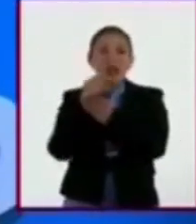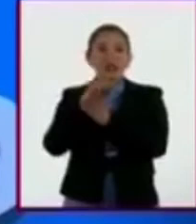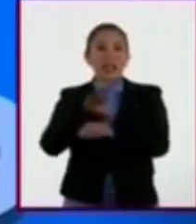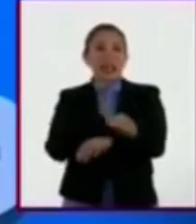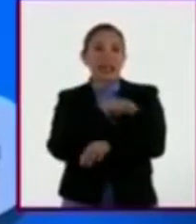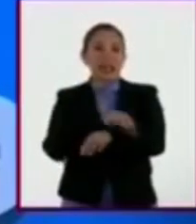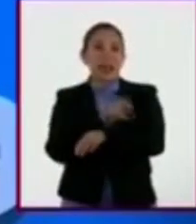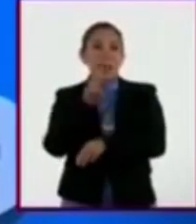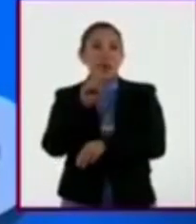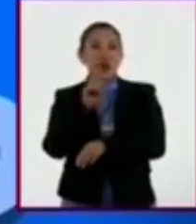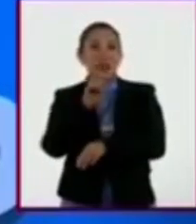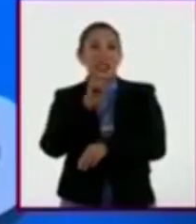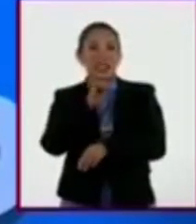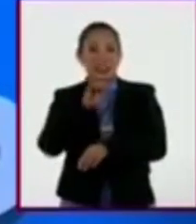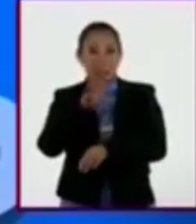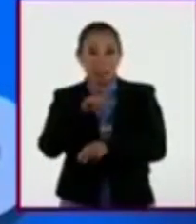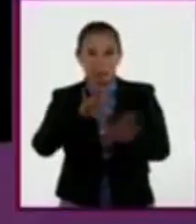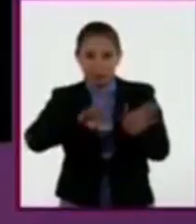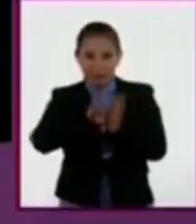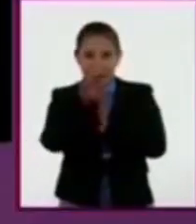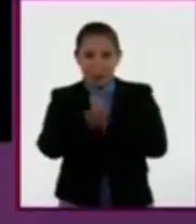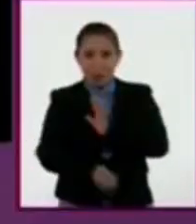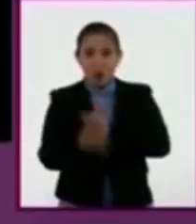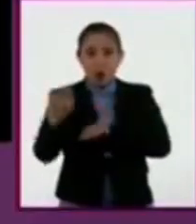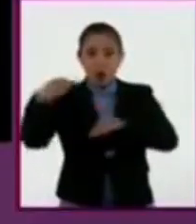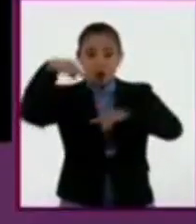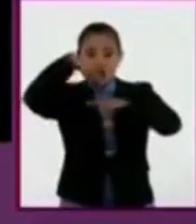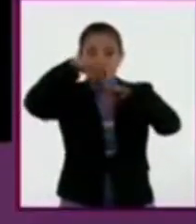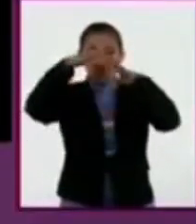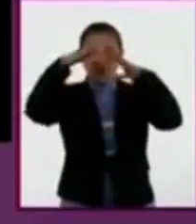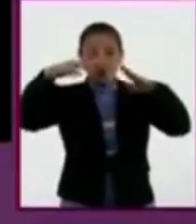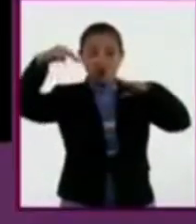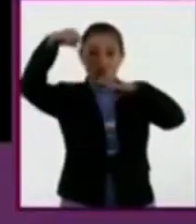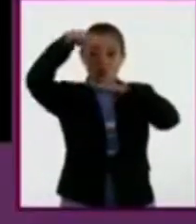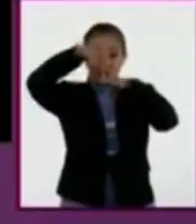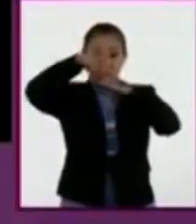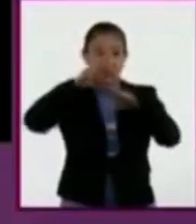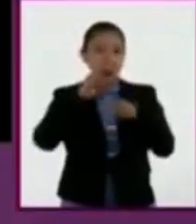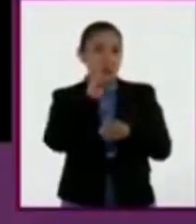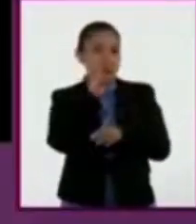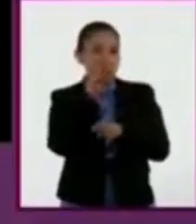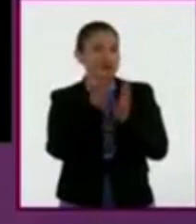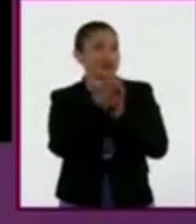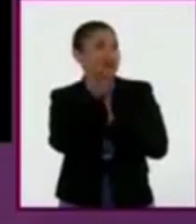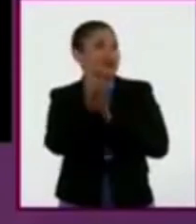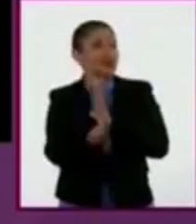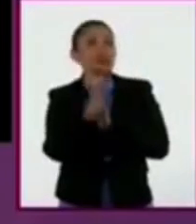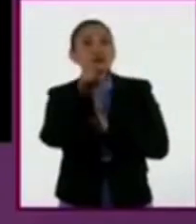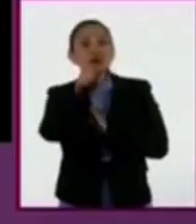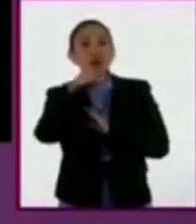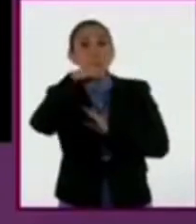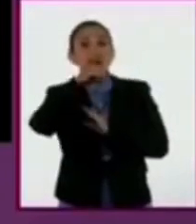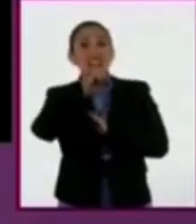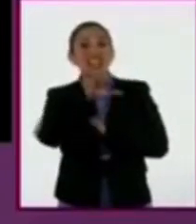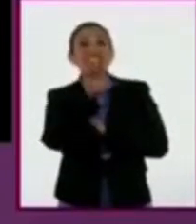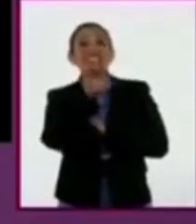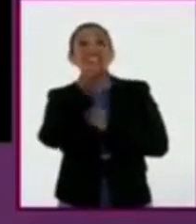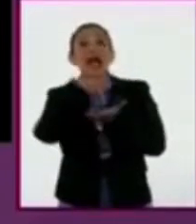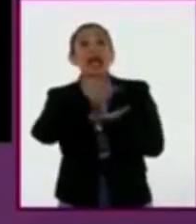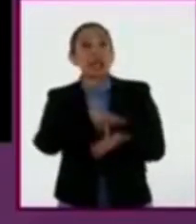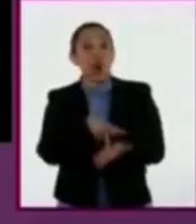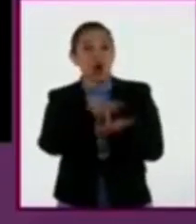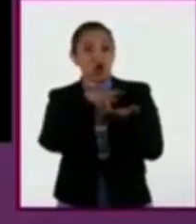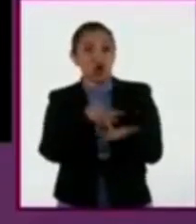energía. Regresando al ejemplo de la azotea, resolvamos ese problema. Supongamos que tu masa es de 60